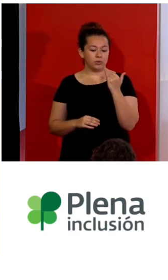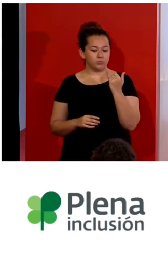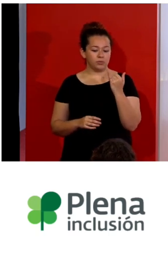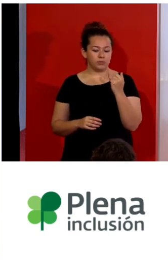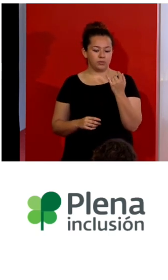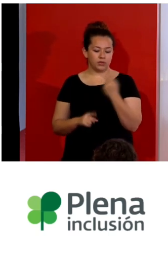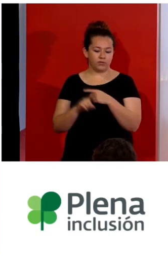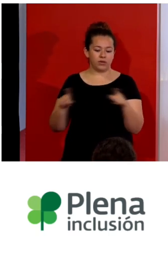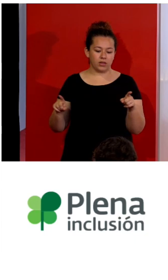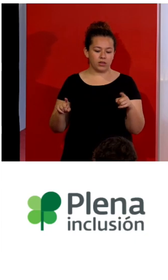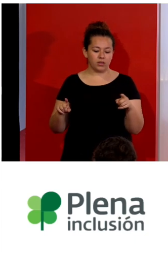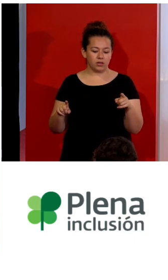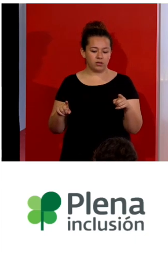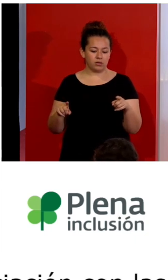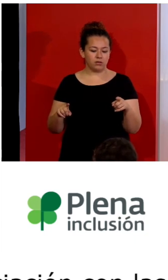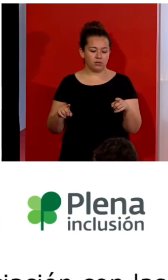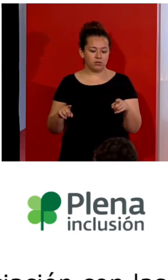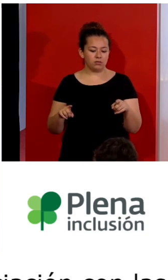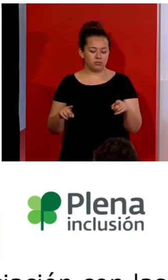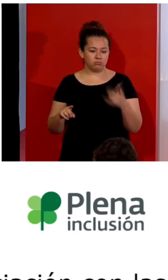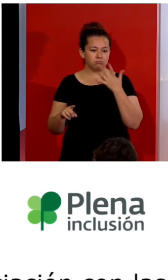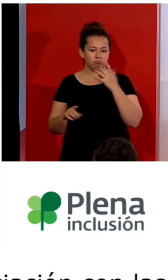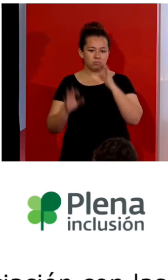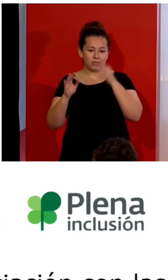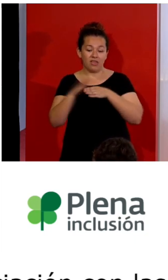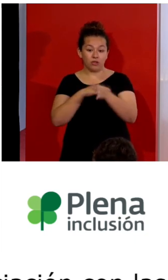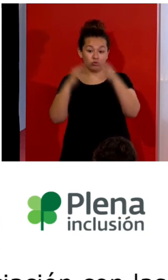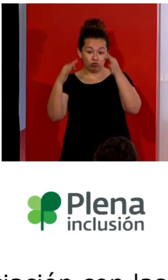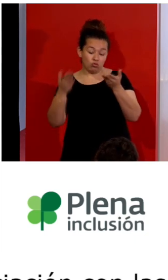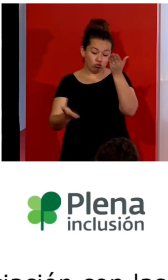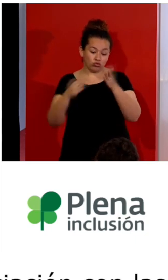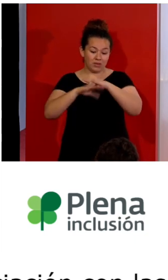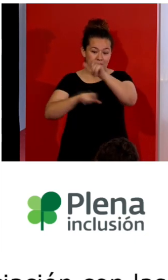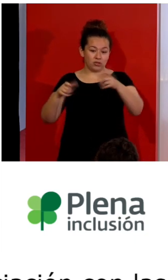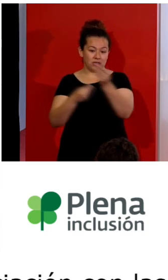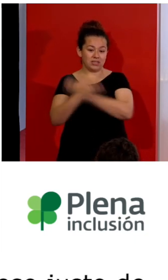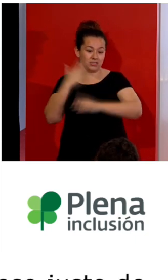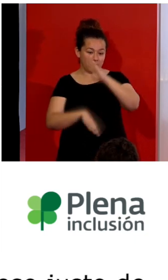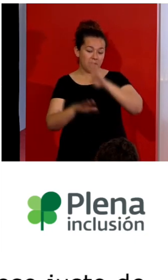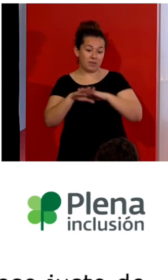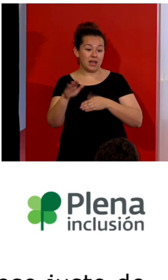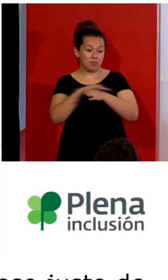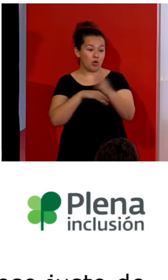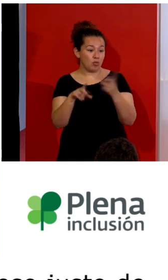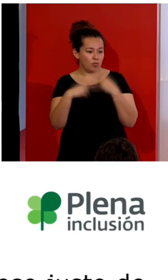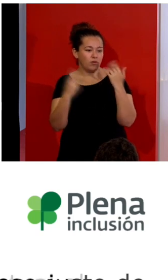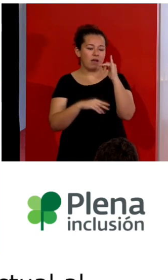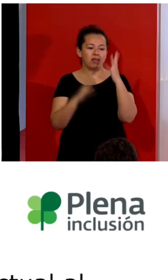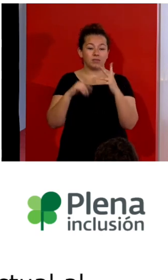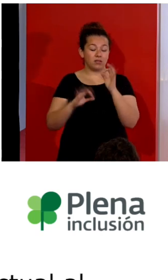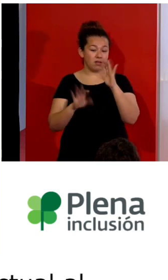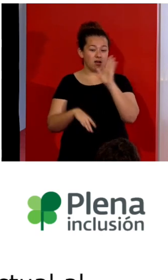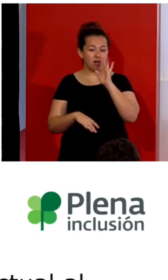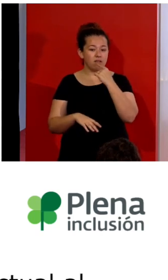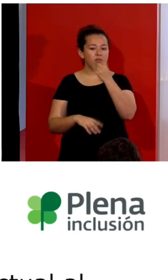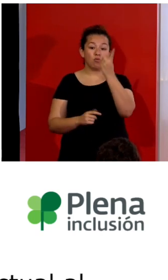con las administraciones para asegurar un acceso justo de las personas con discapacidad intelectual al empleo público. Es decir, la administración, como os decía antes, una